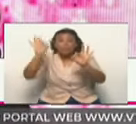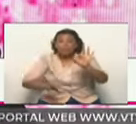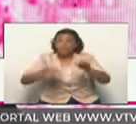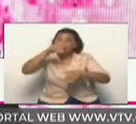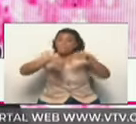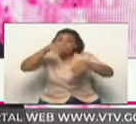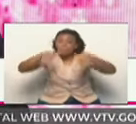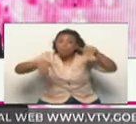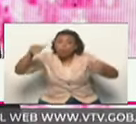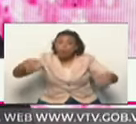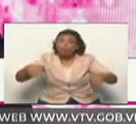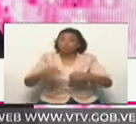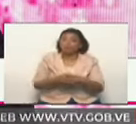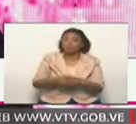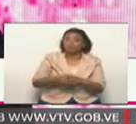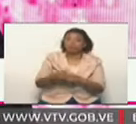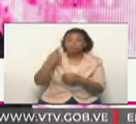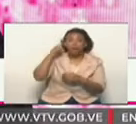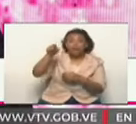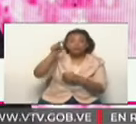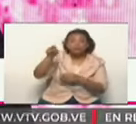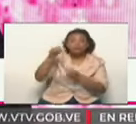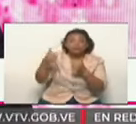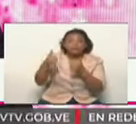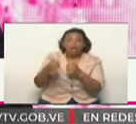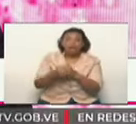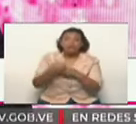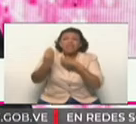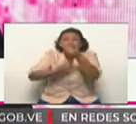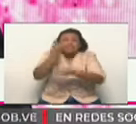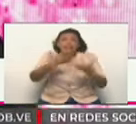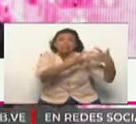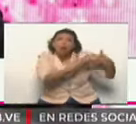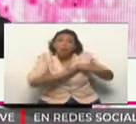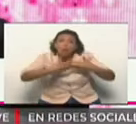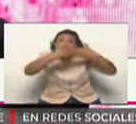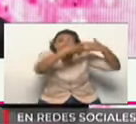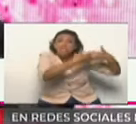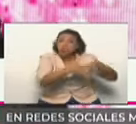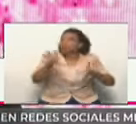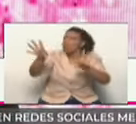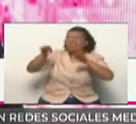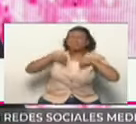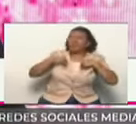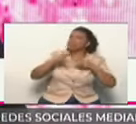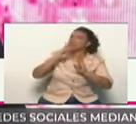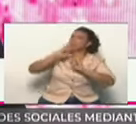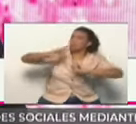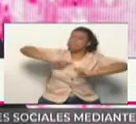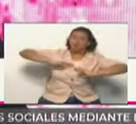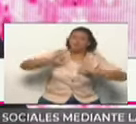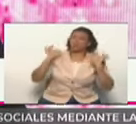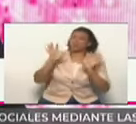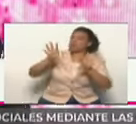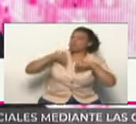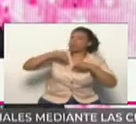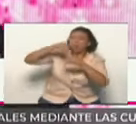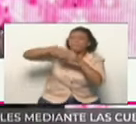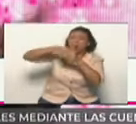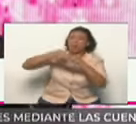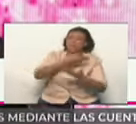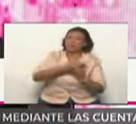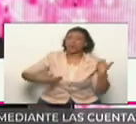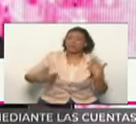del pueblo de Georgia. ¿Ah? ¿Qué hace Estados Unidos? No reconozco los resultados electorales.